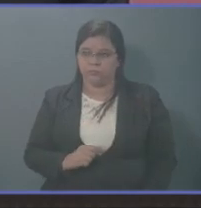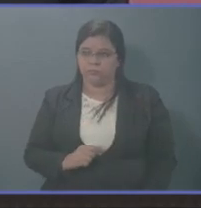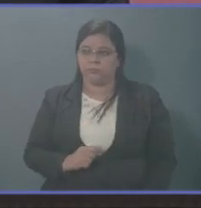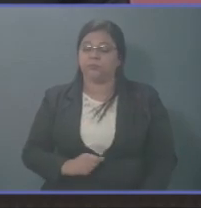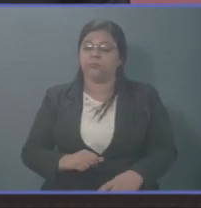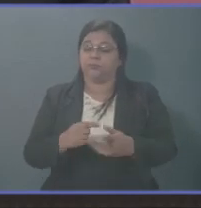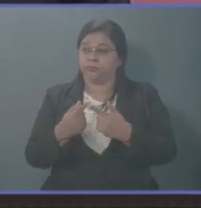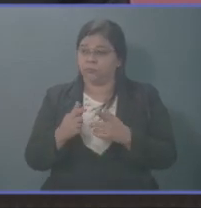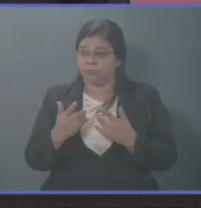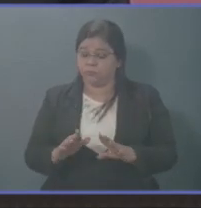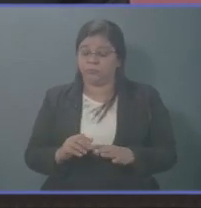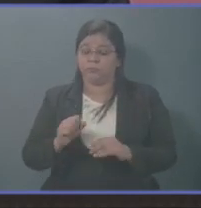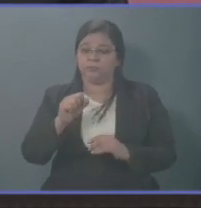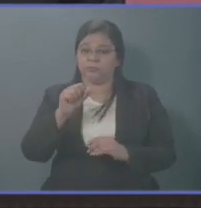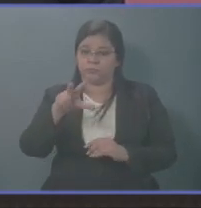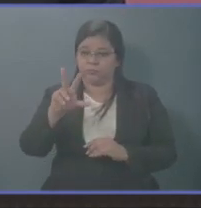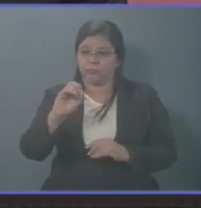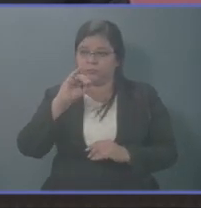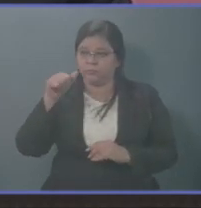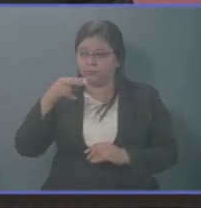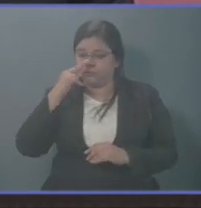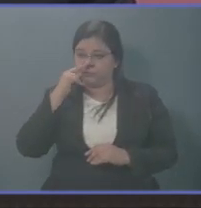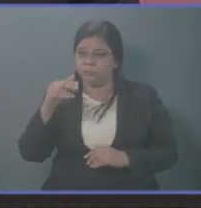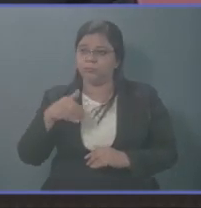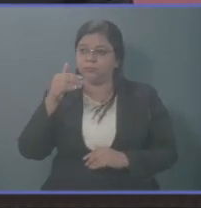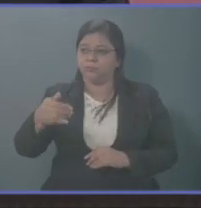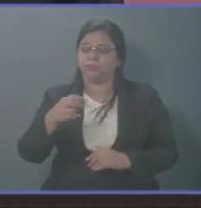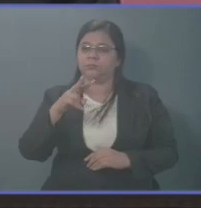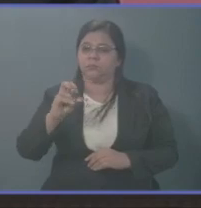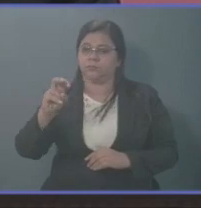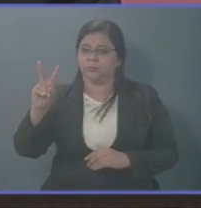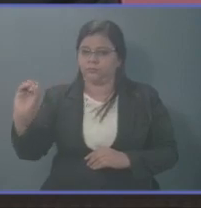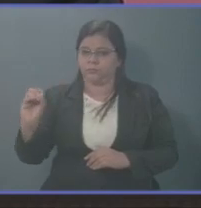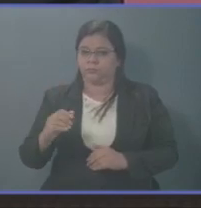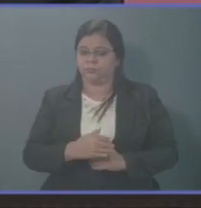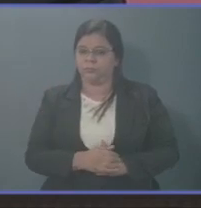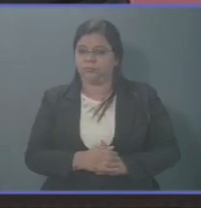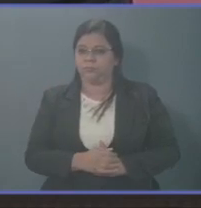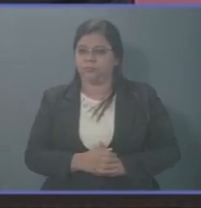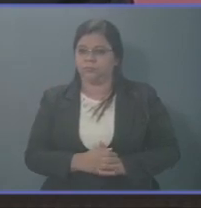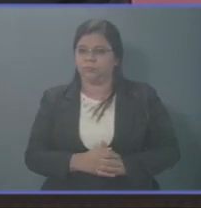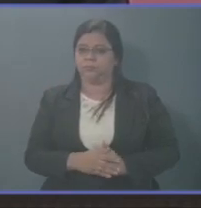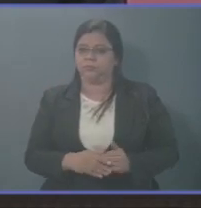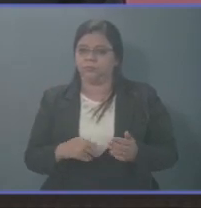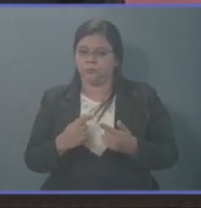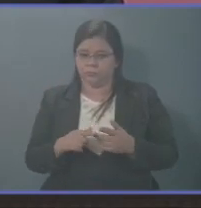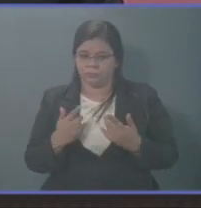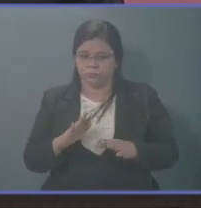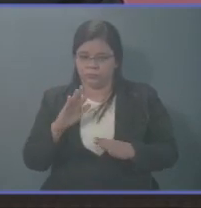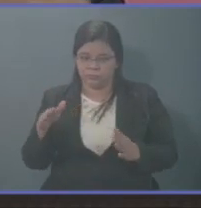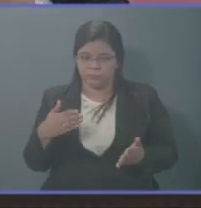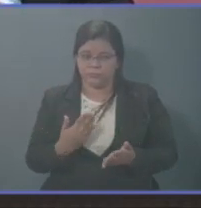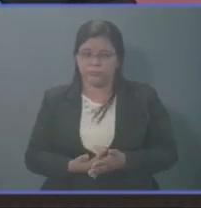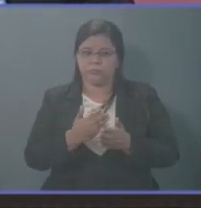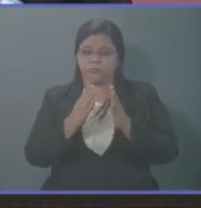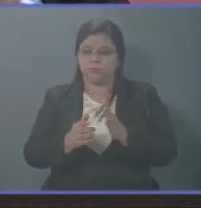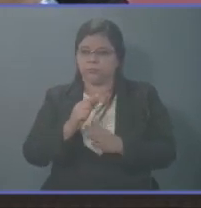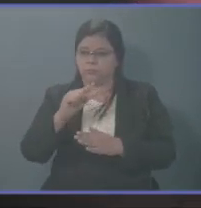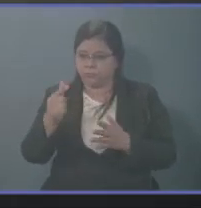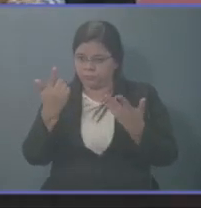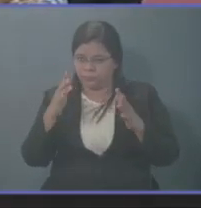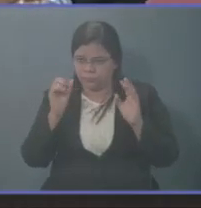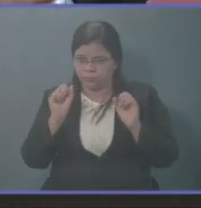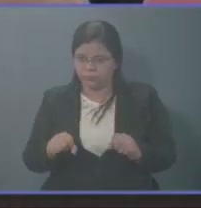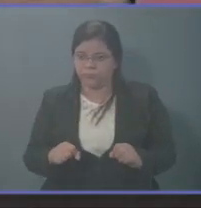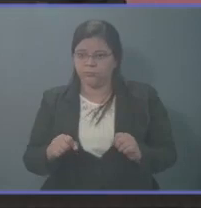Concédese hasta el 30 de junio de 2020 a efecto que los sujetos pasivos clasificados